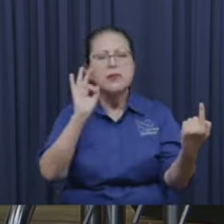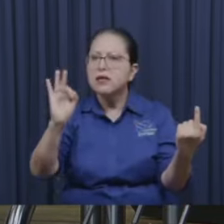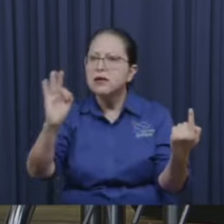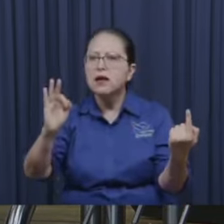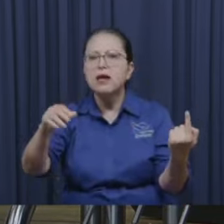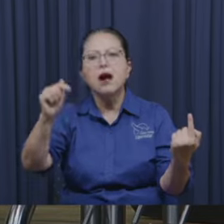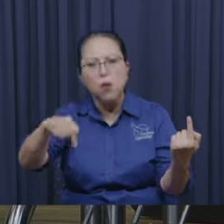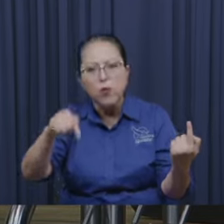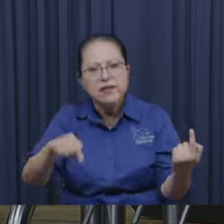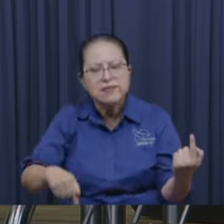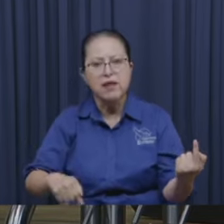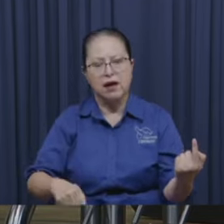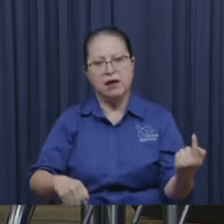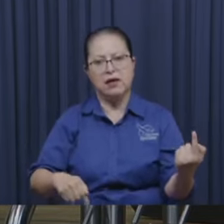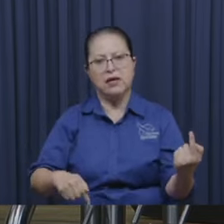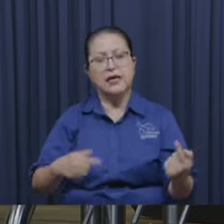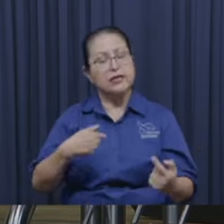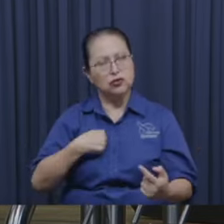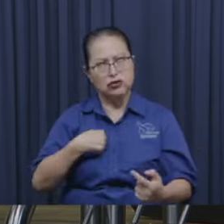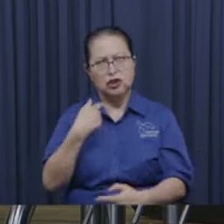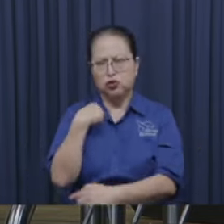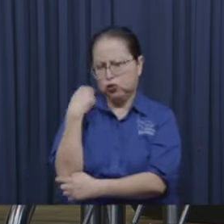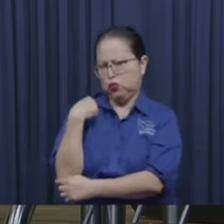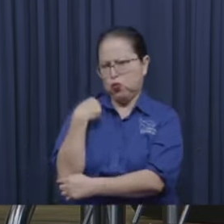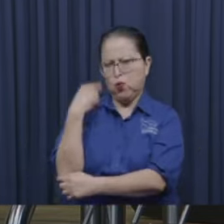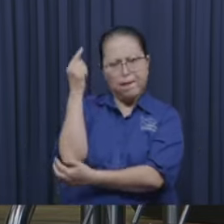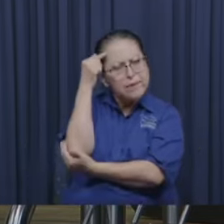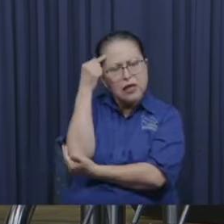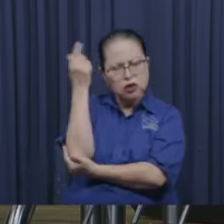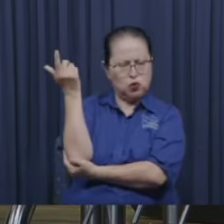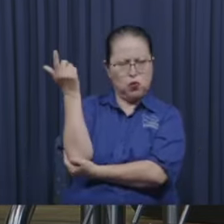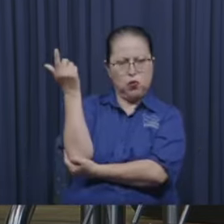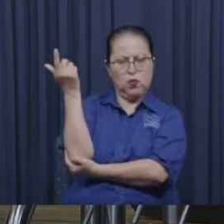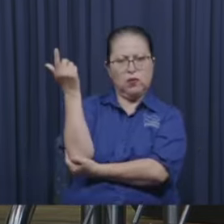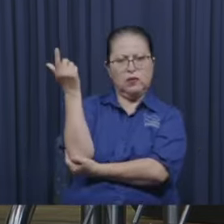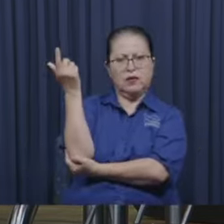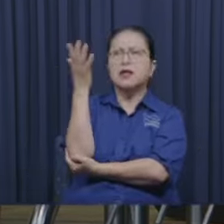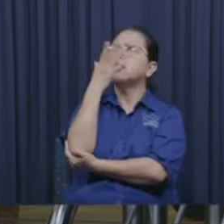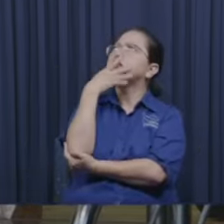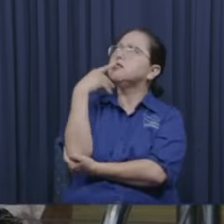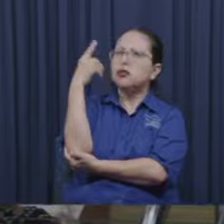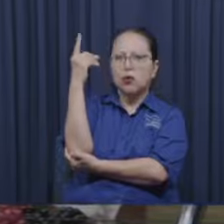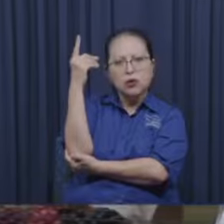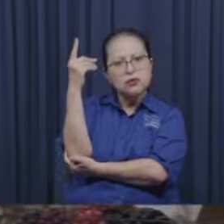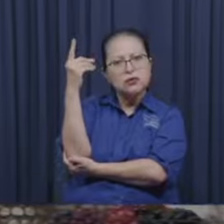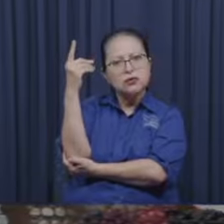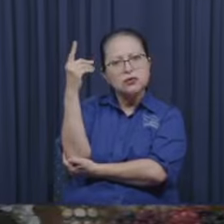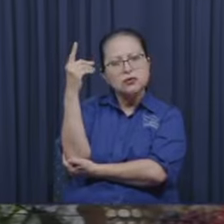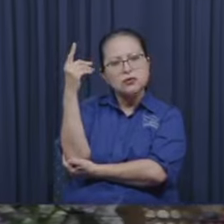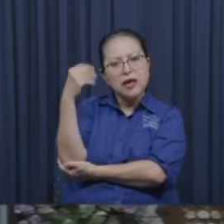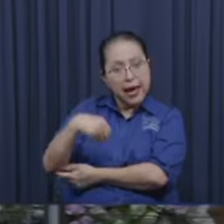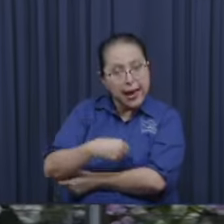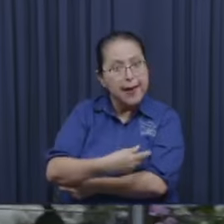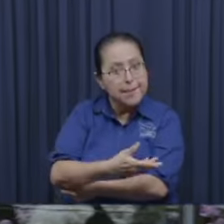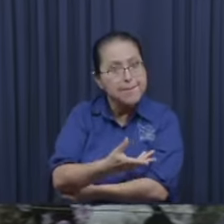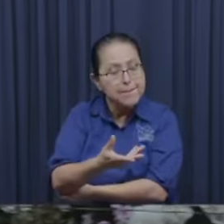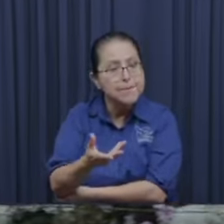esta entonces me surge otra idea entonces Dios manda con